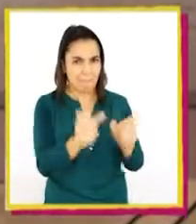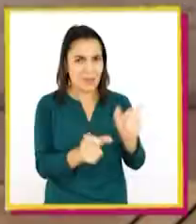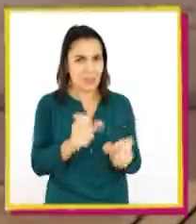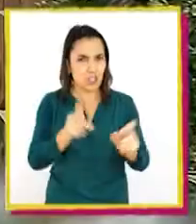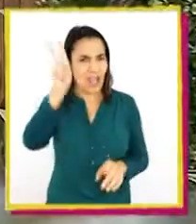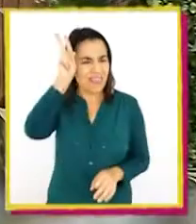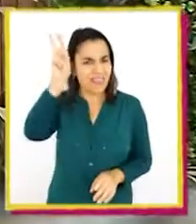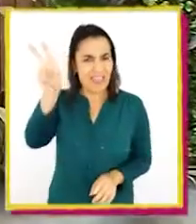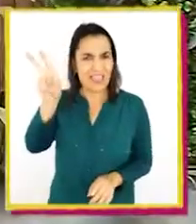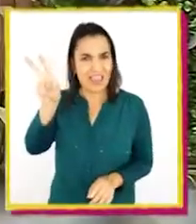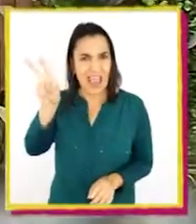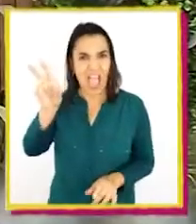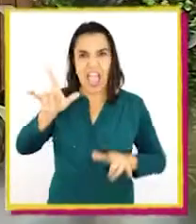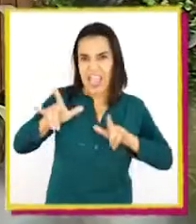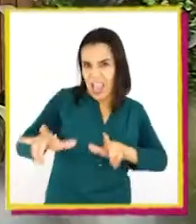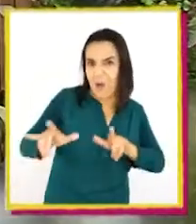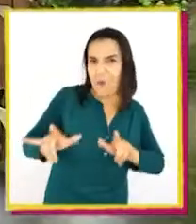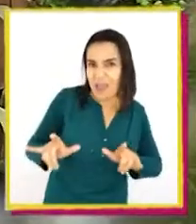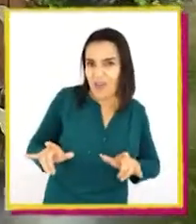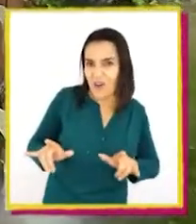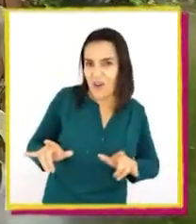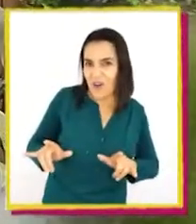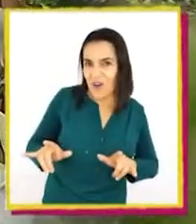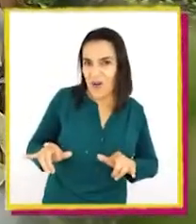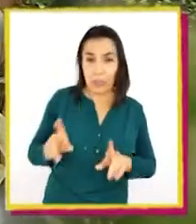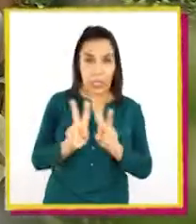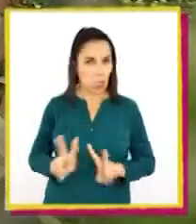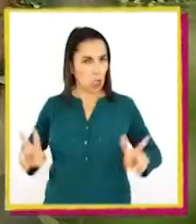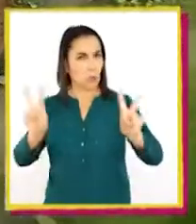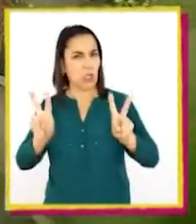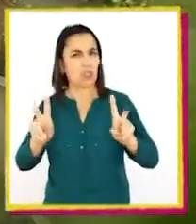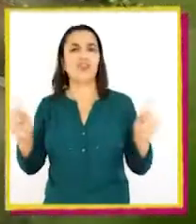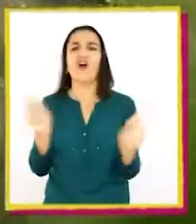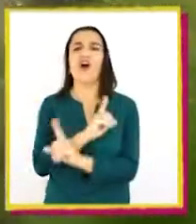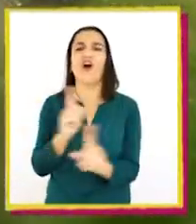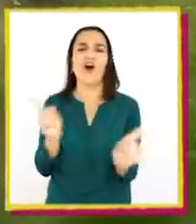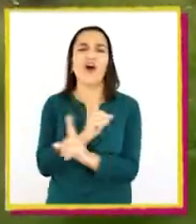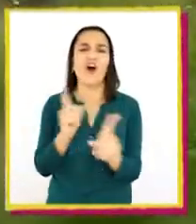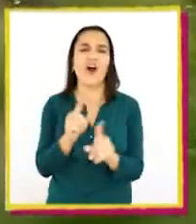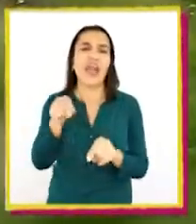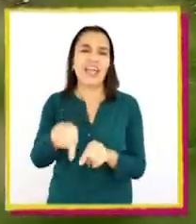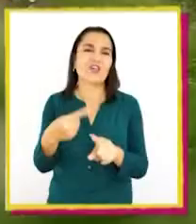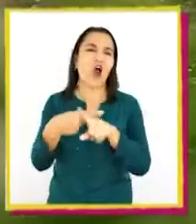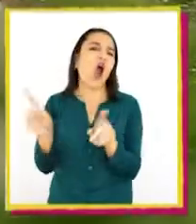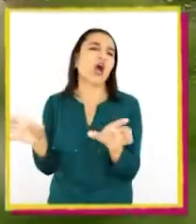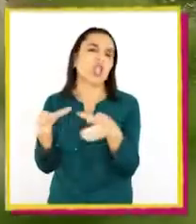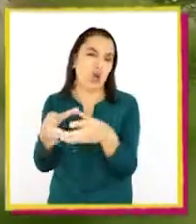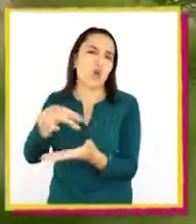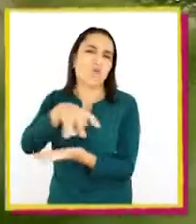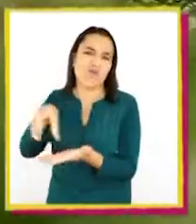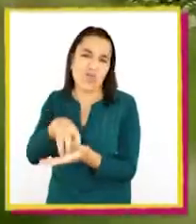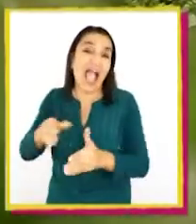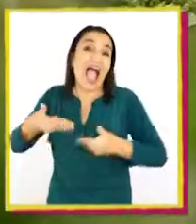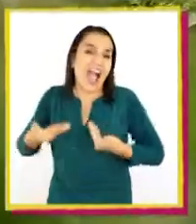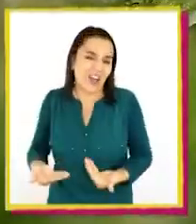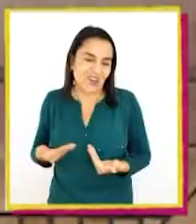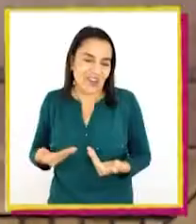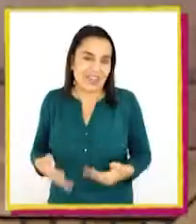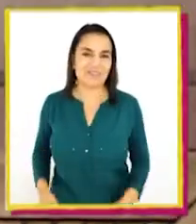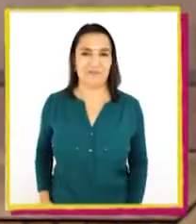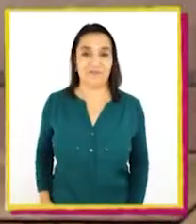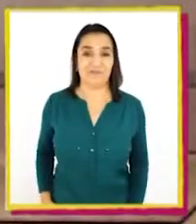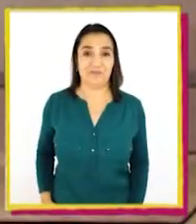indígenas? ¿Hip-hoperos? ¿Hippie? No, esas son tribus urbanas de nuestros